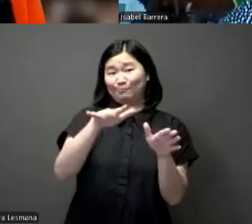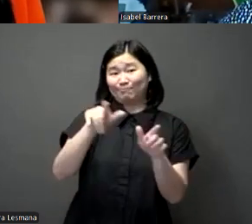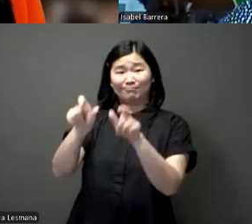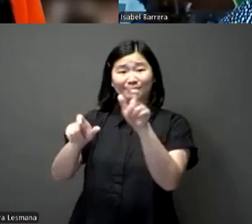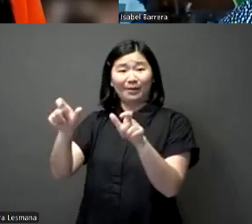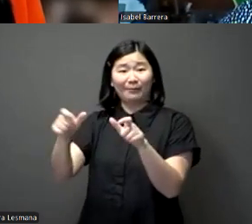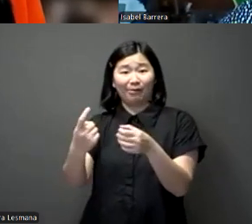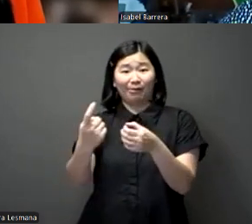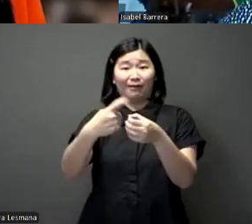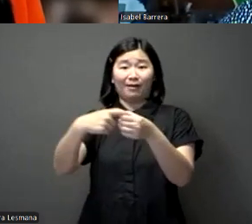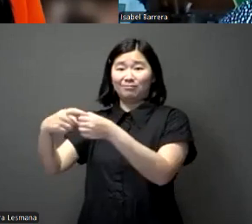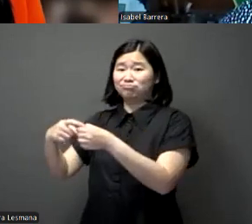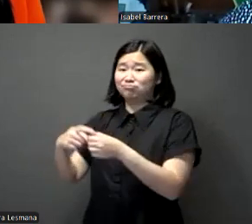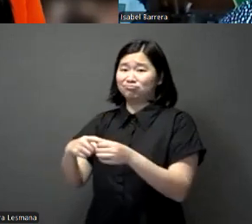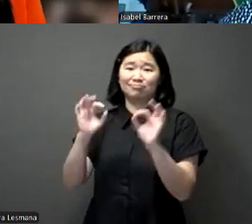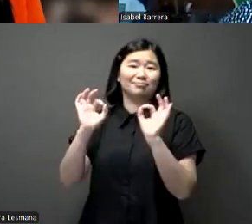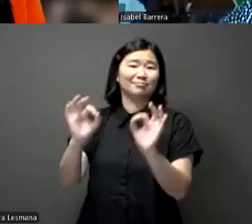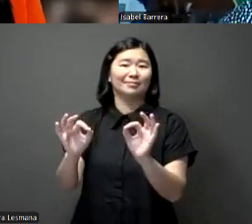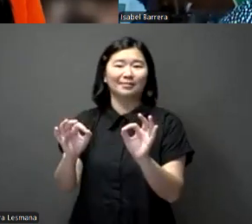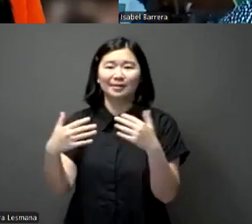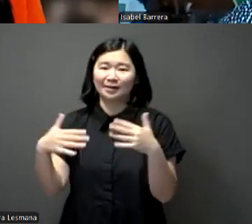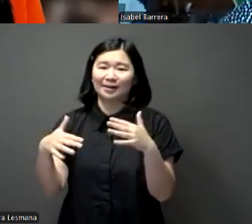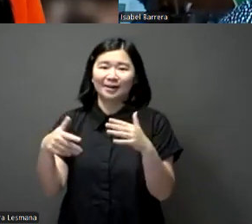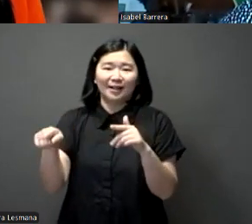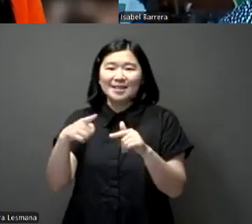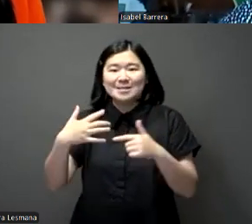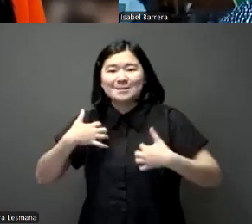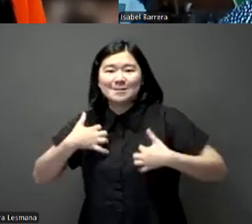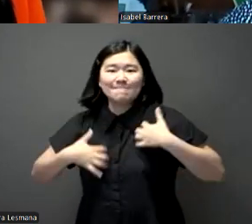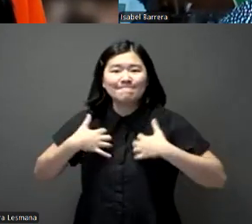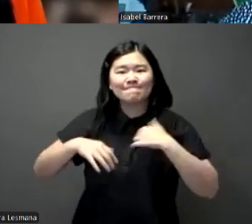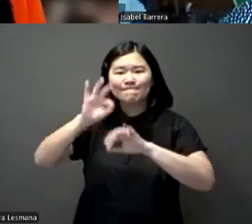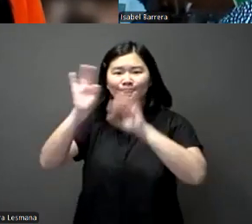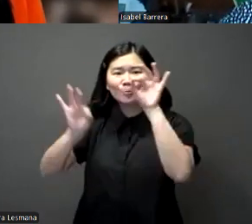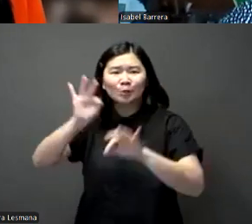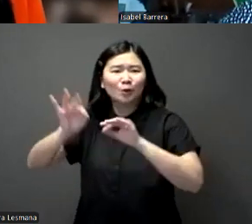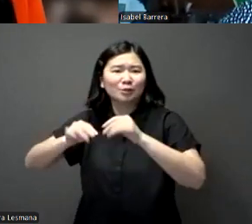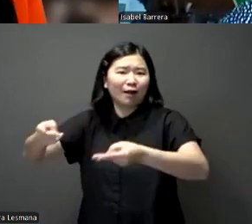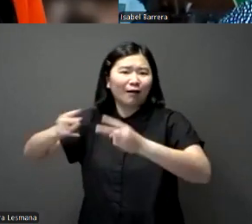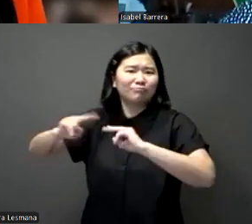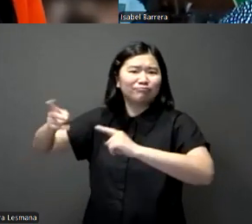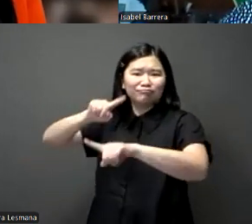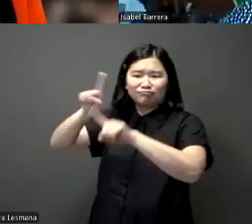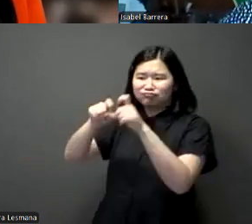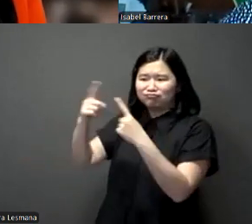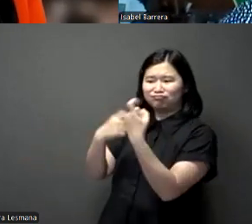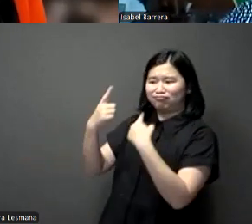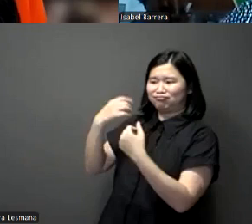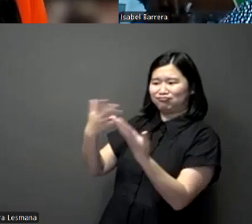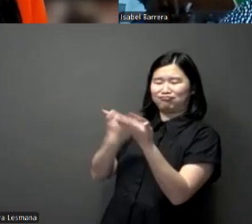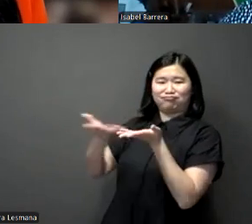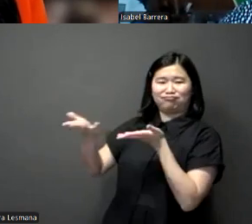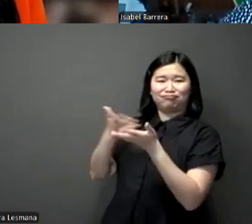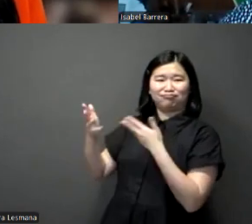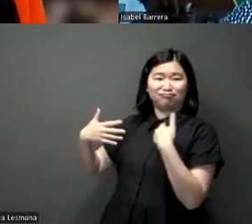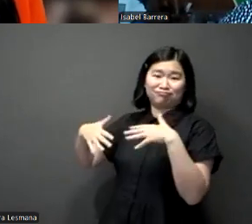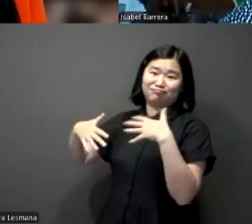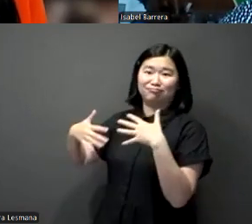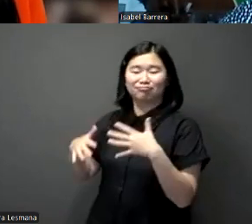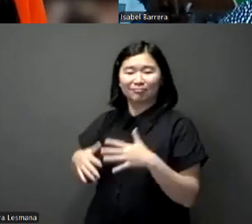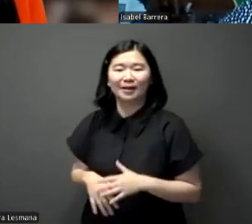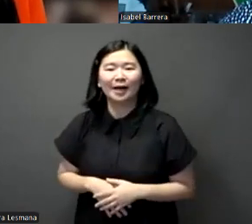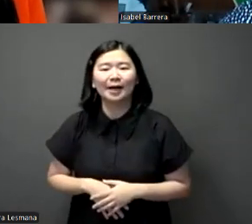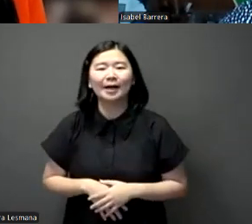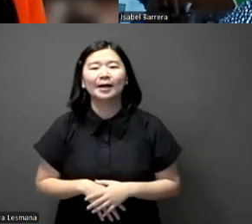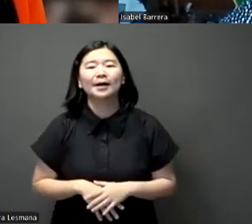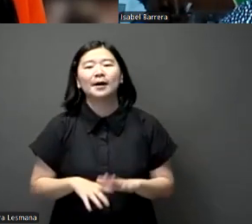cambiado los canales. Miren, tenemos muchas preguntas que están ya entrando. Trataremos de contestarlas